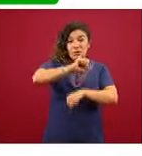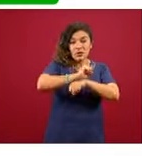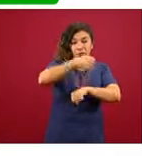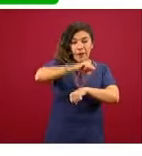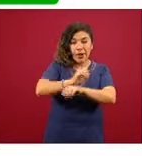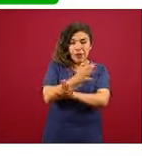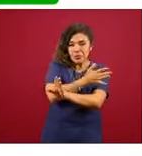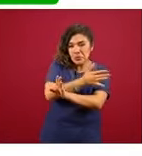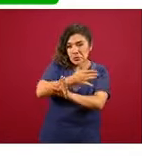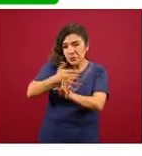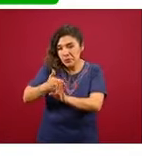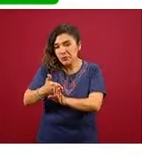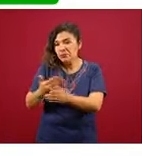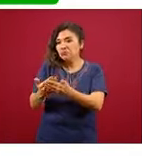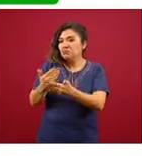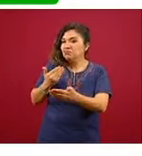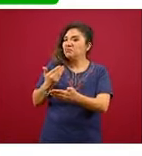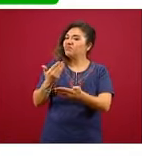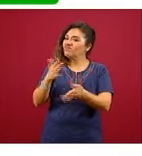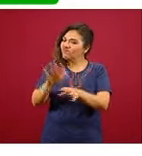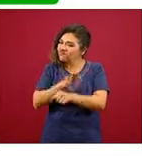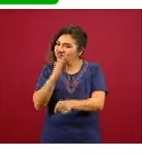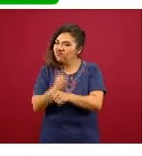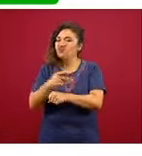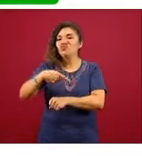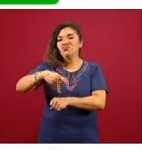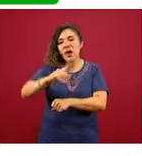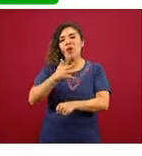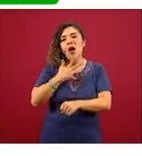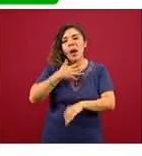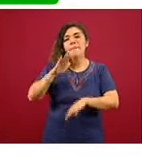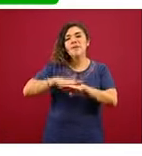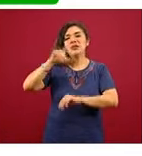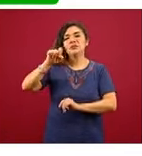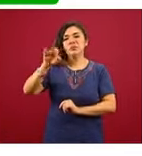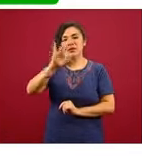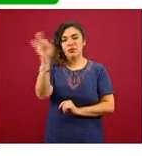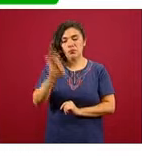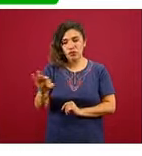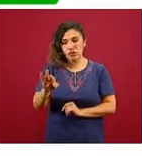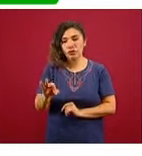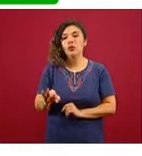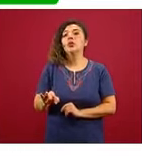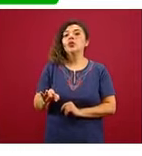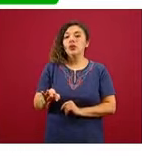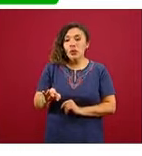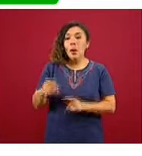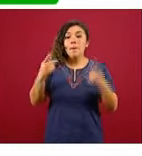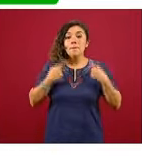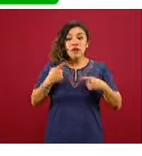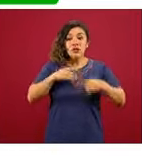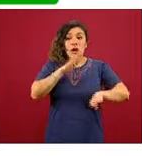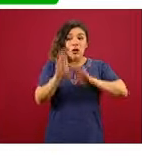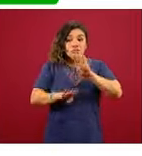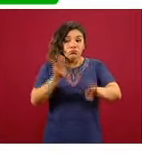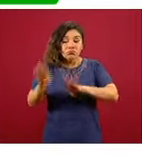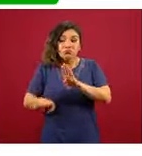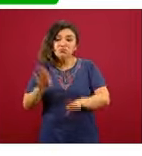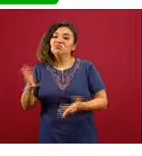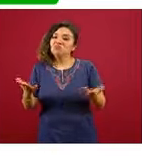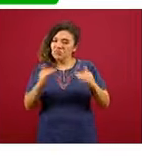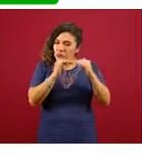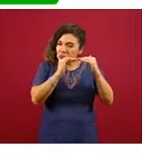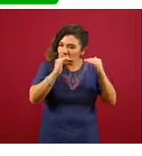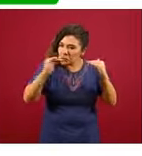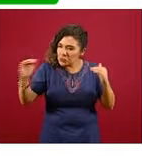patrón similar, en las últimas ya no tanto, pero aún así también con un más 20%. La tendencia de las defunciones, esta se ha mantenido un